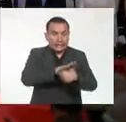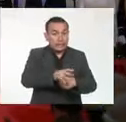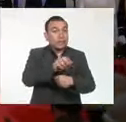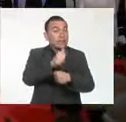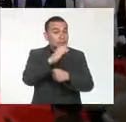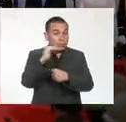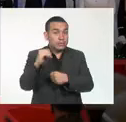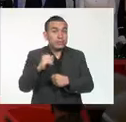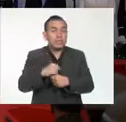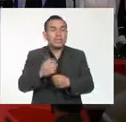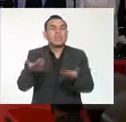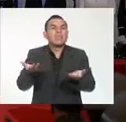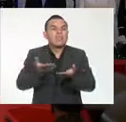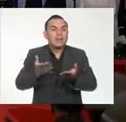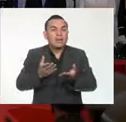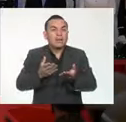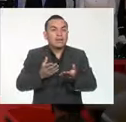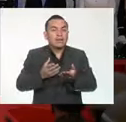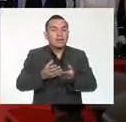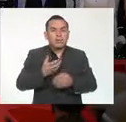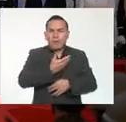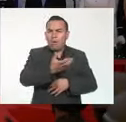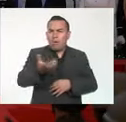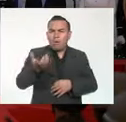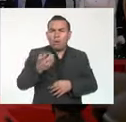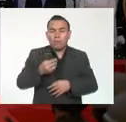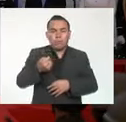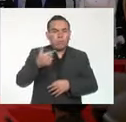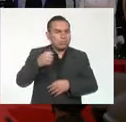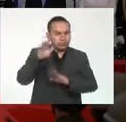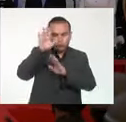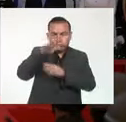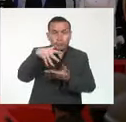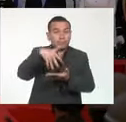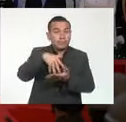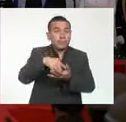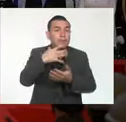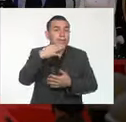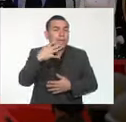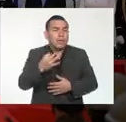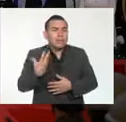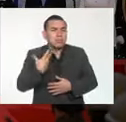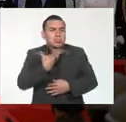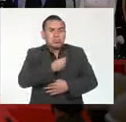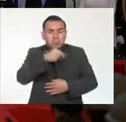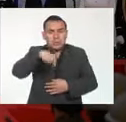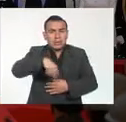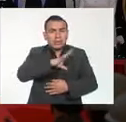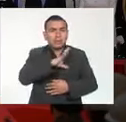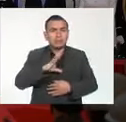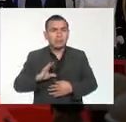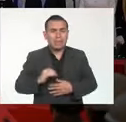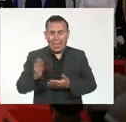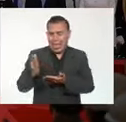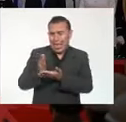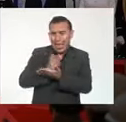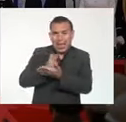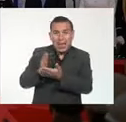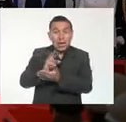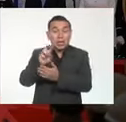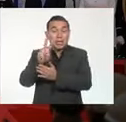los golpean, los arrestan, arrestan miles de personas, los arrastran en la calle. Y en un país en donde hasta ahorita,